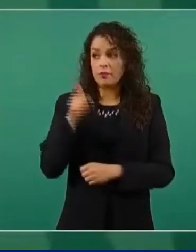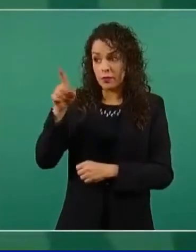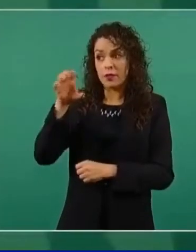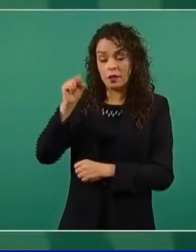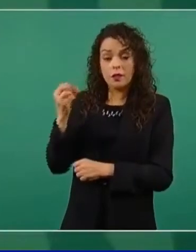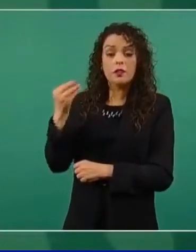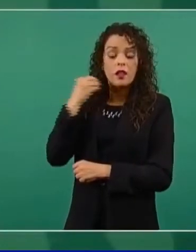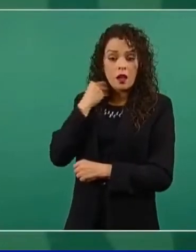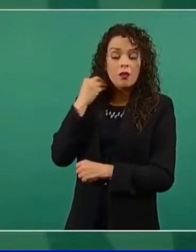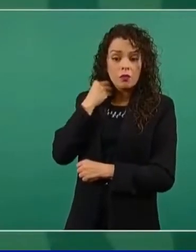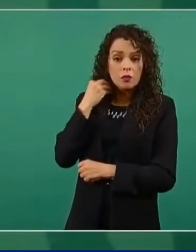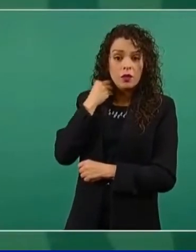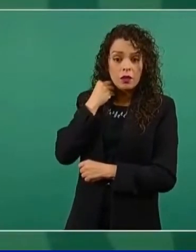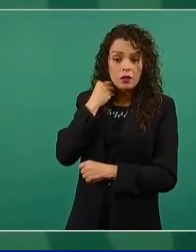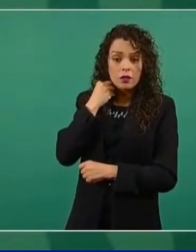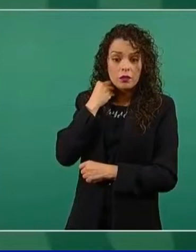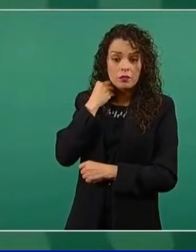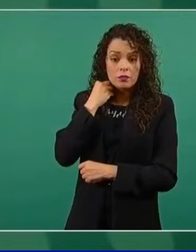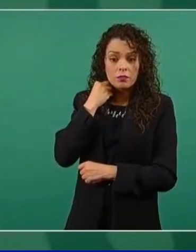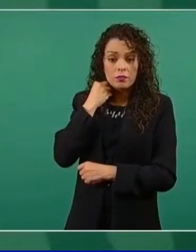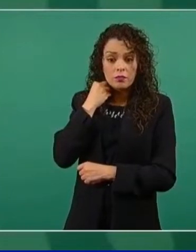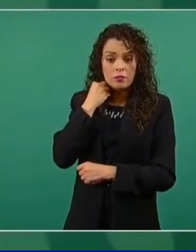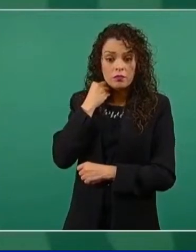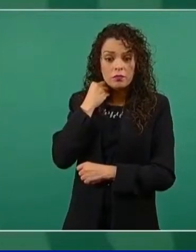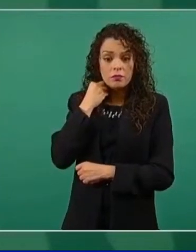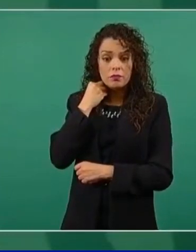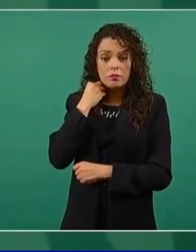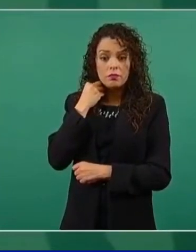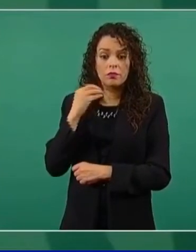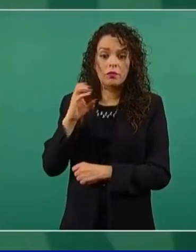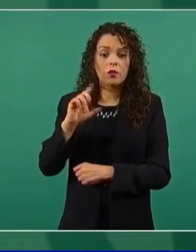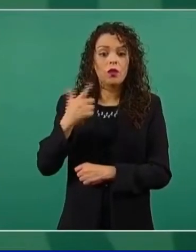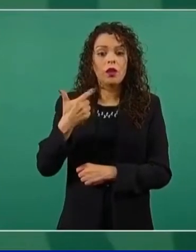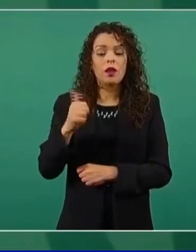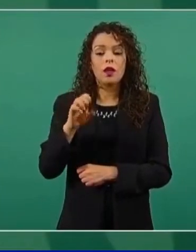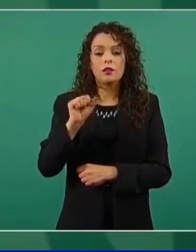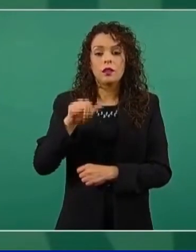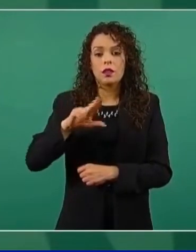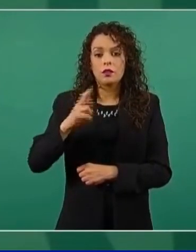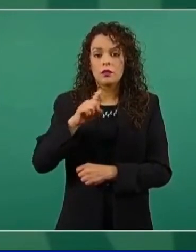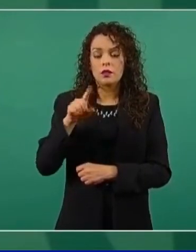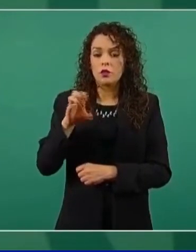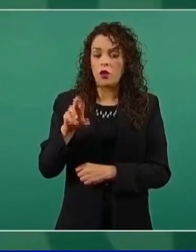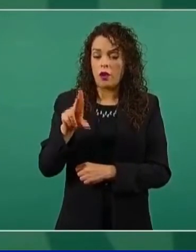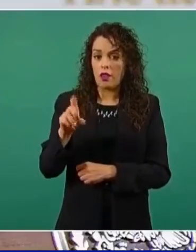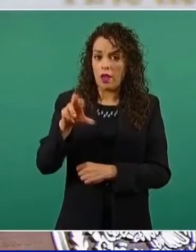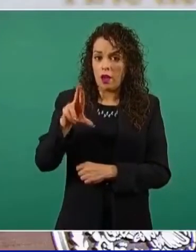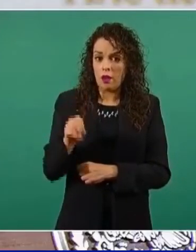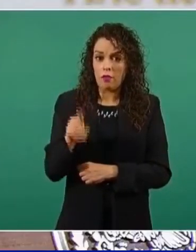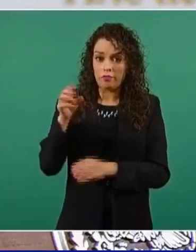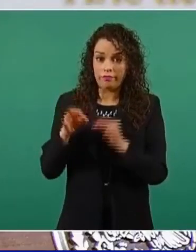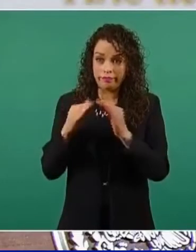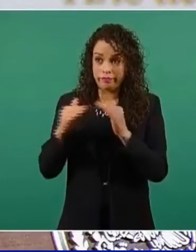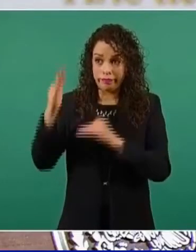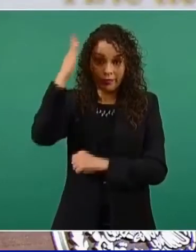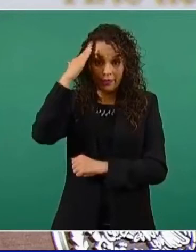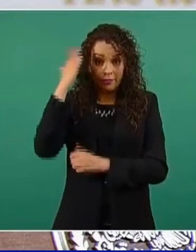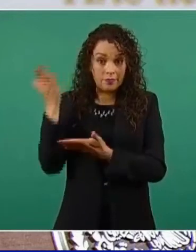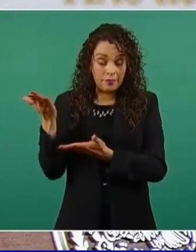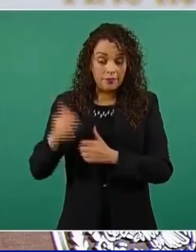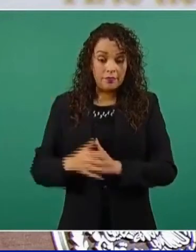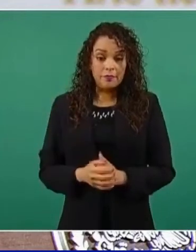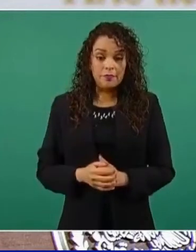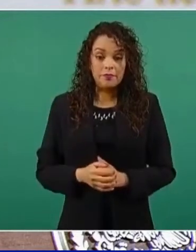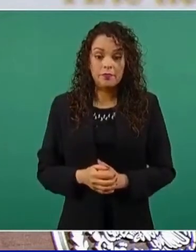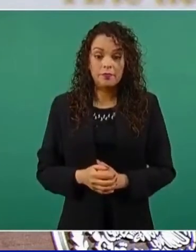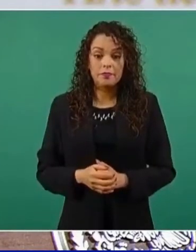abogada, la exministra Olga Sánchez Cordero, y además pues es